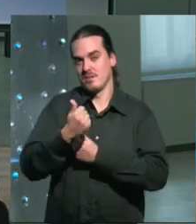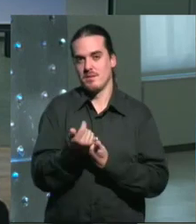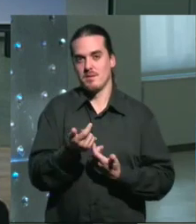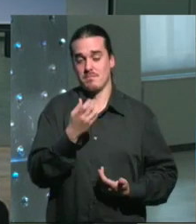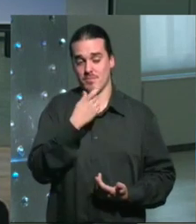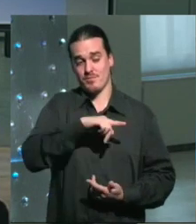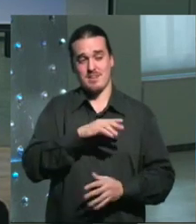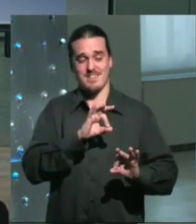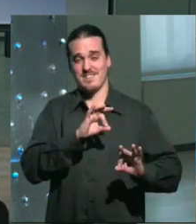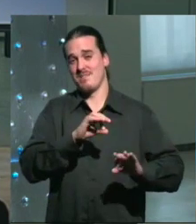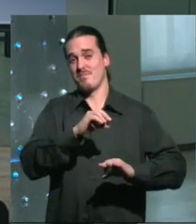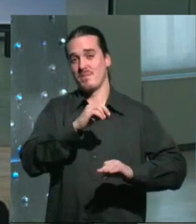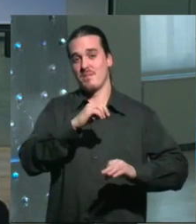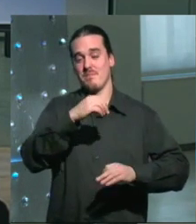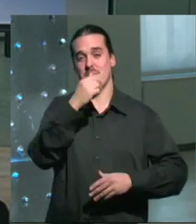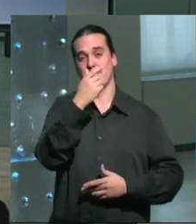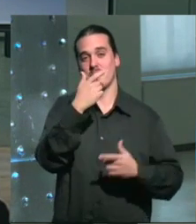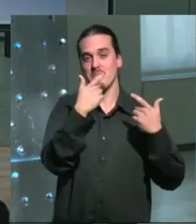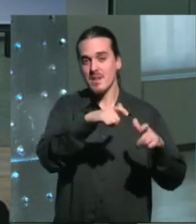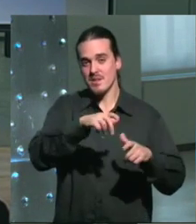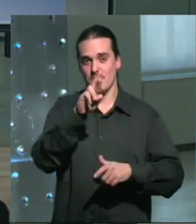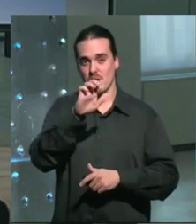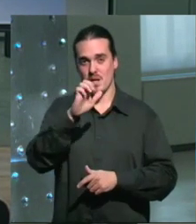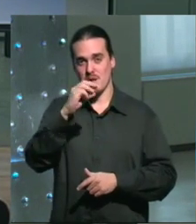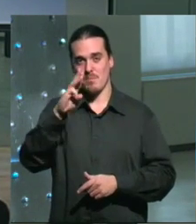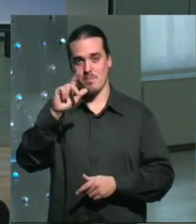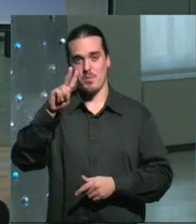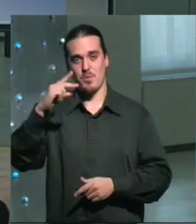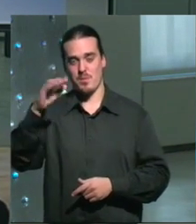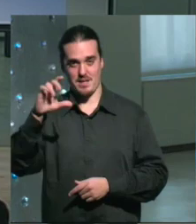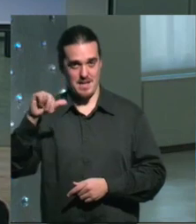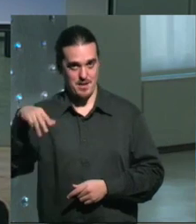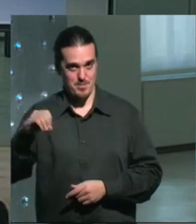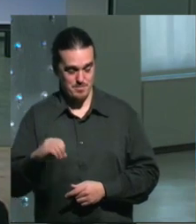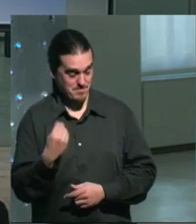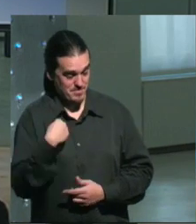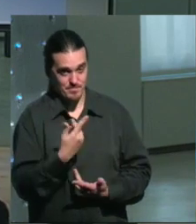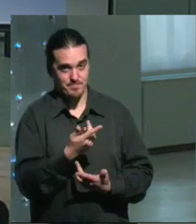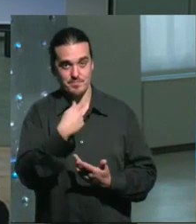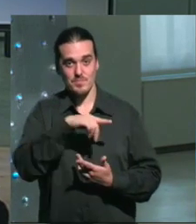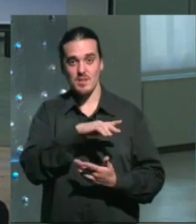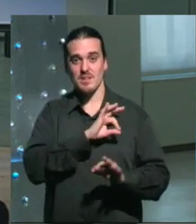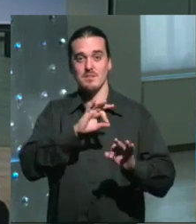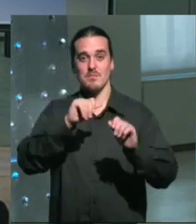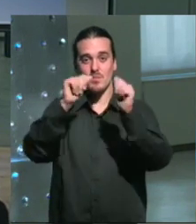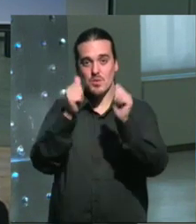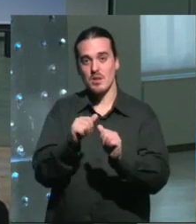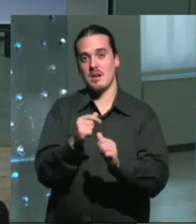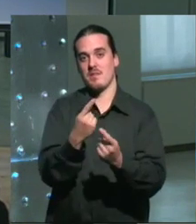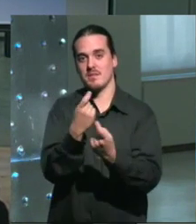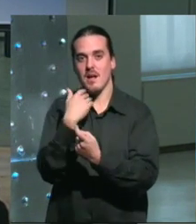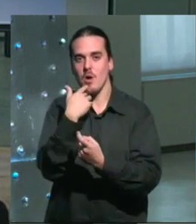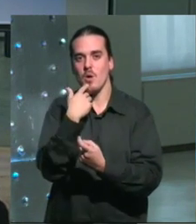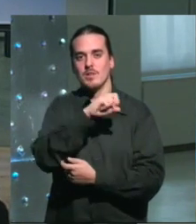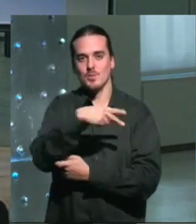Y por último, hablando de ese nuevo modelo de liderazgo, asignar responsabilidades y exigir resultados, pero también al mismo tiempo